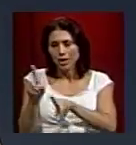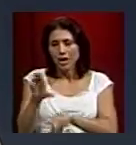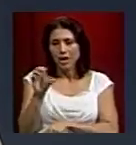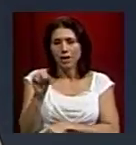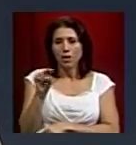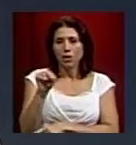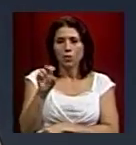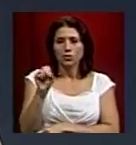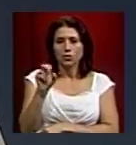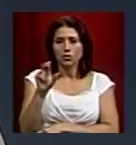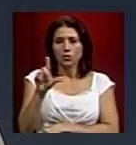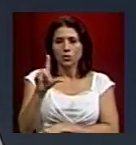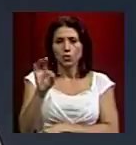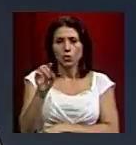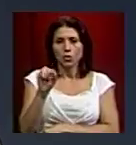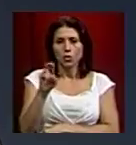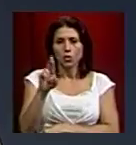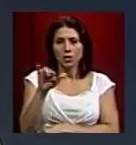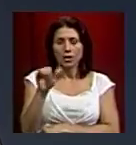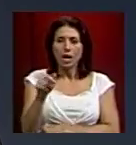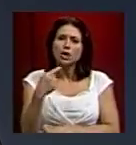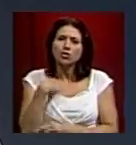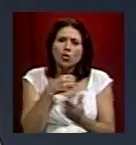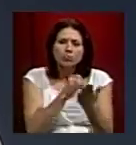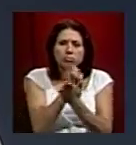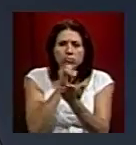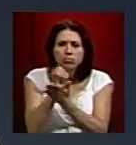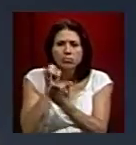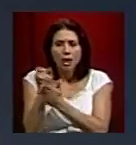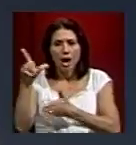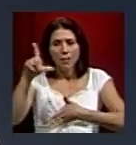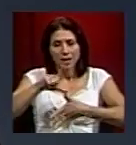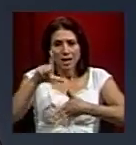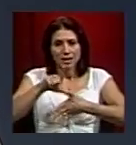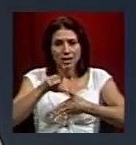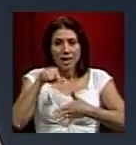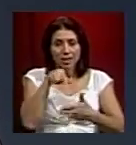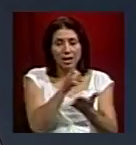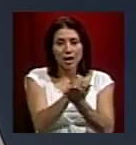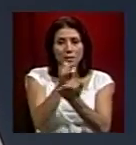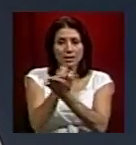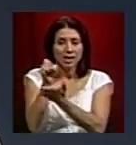Y he hecho mucha investigación en América Latina y de la investigación que se ha hecho,